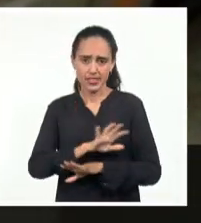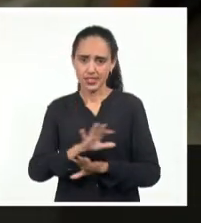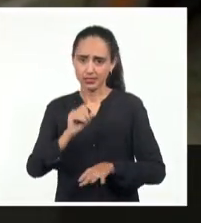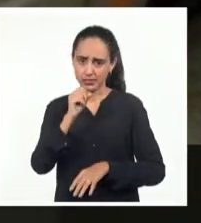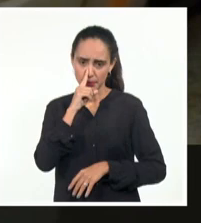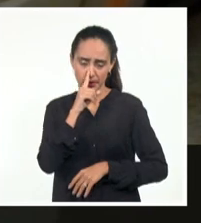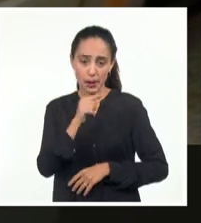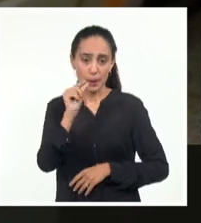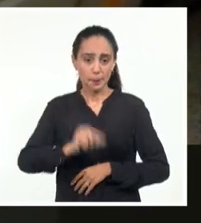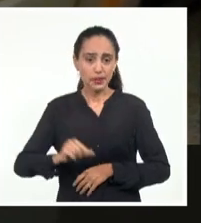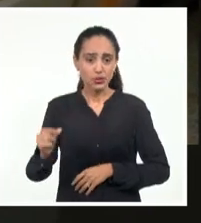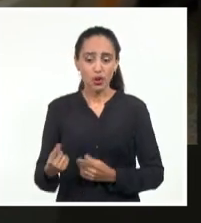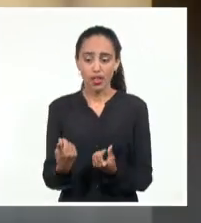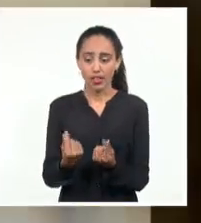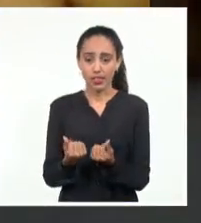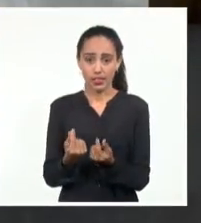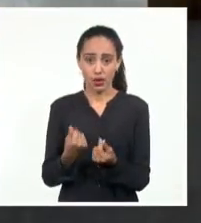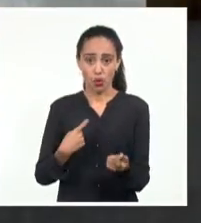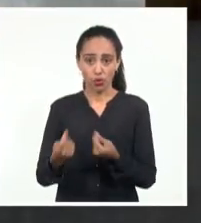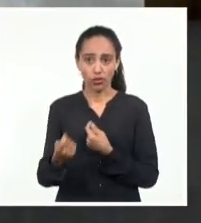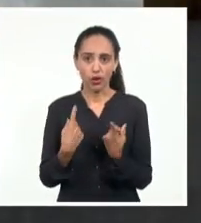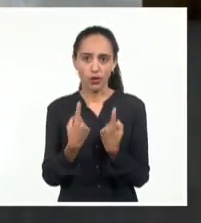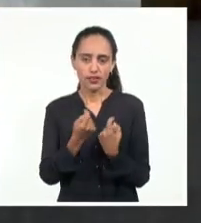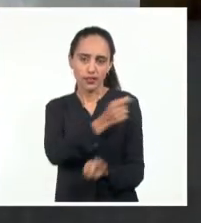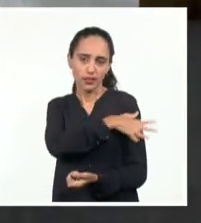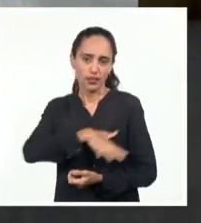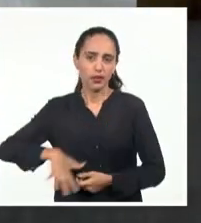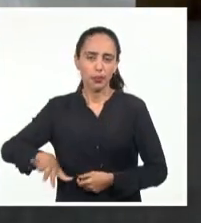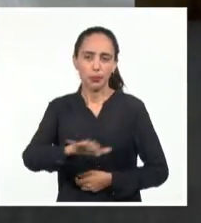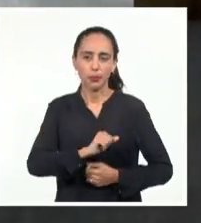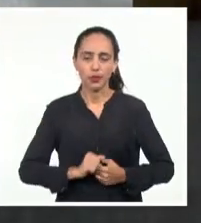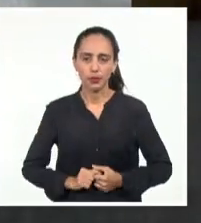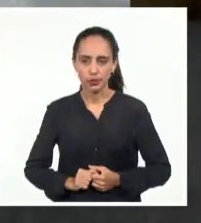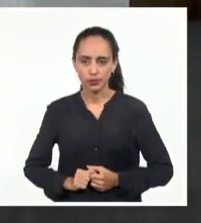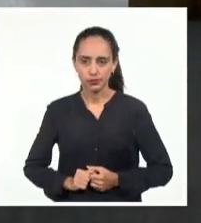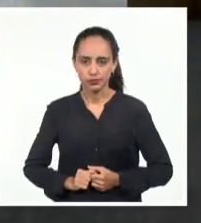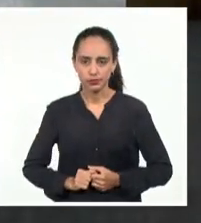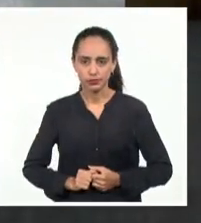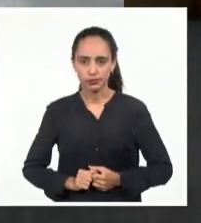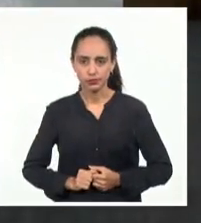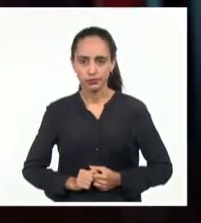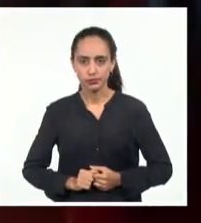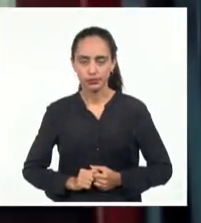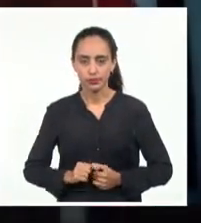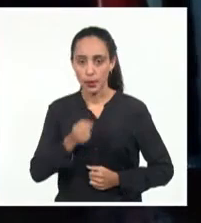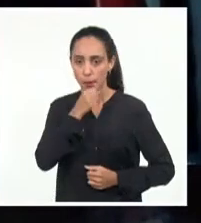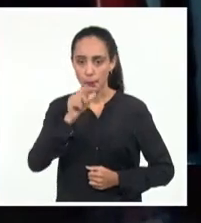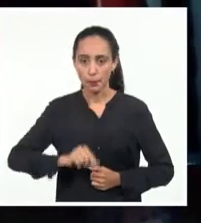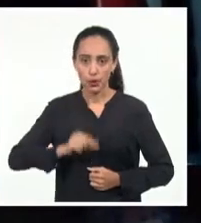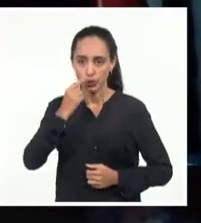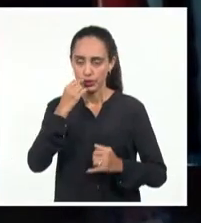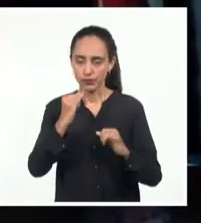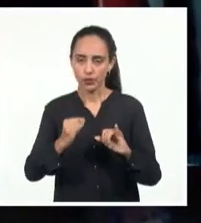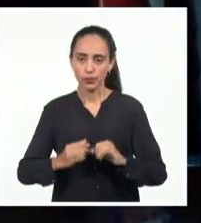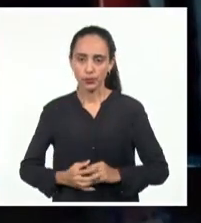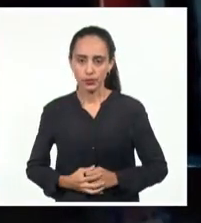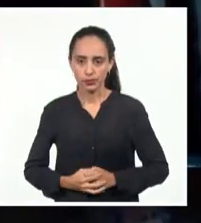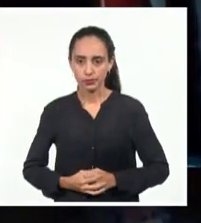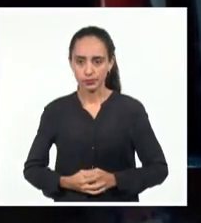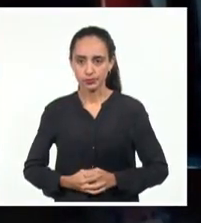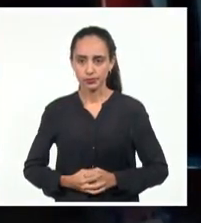lucran con sus necesidades a toda costa y a cualquier costo. Lázaro Manuel Alonso, Sistema Informativo de la Televisión Cubana.